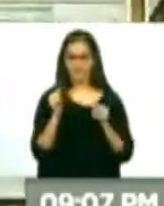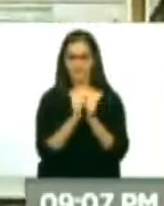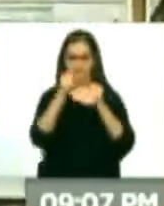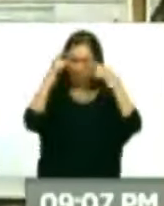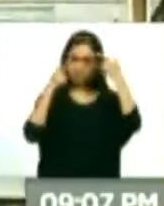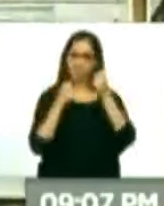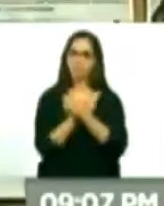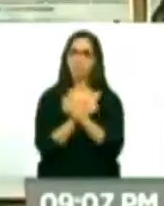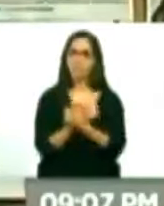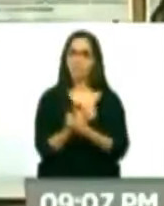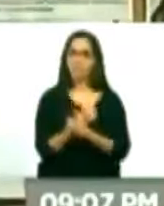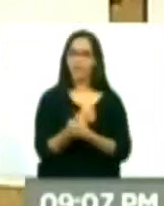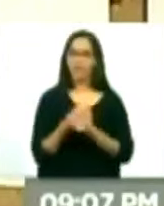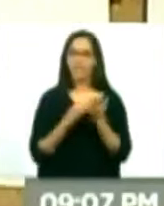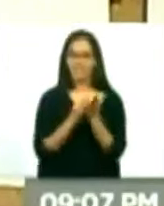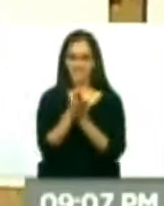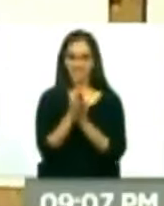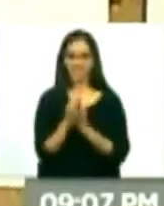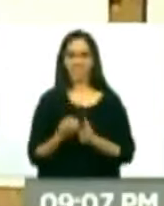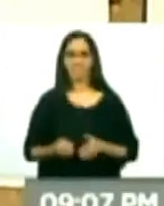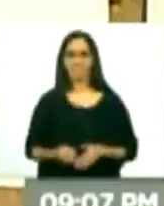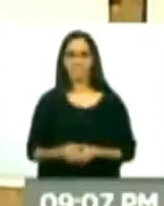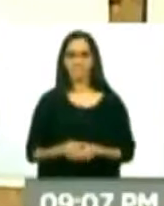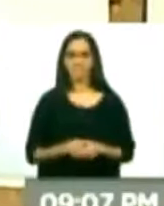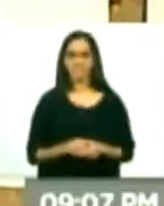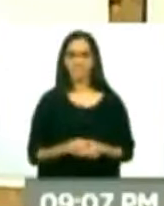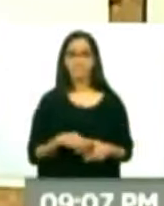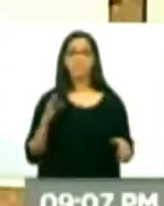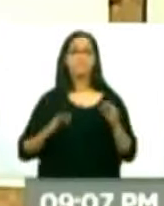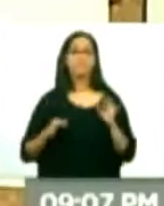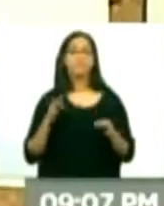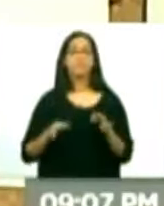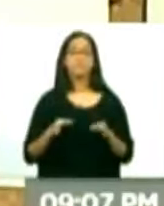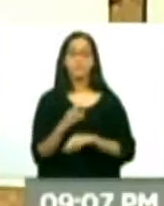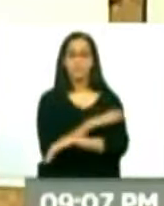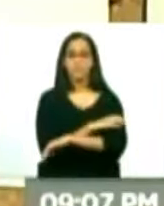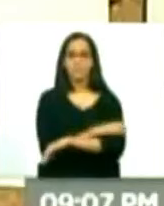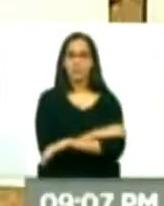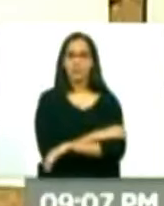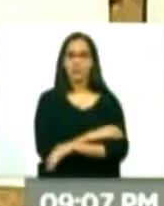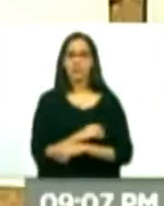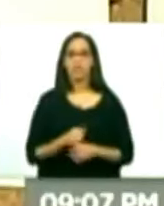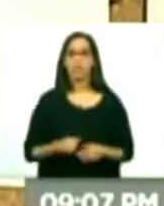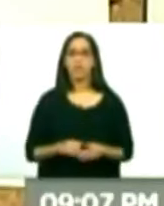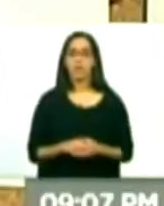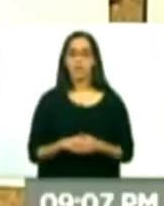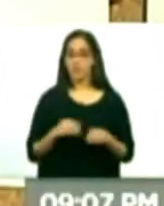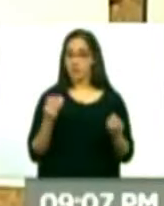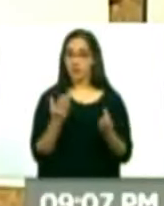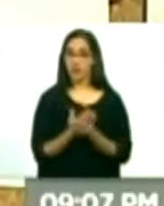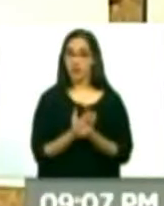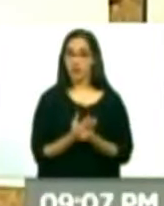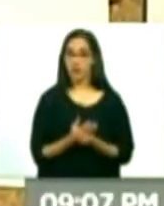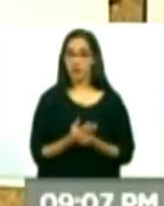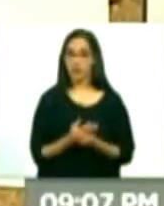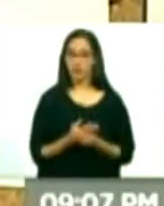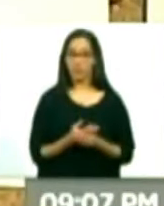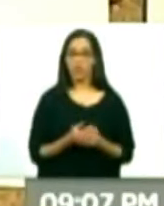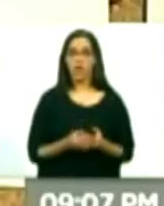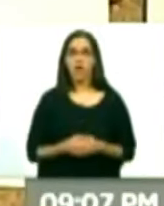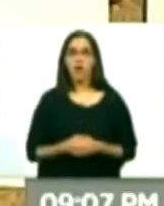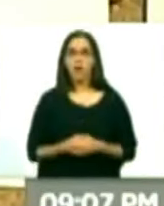con Chávez, por amor y lealtad. Chauceros de la derecha, la Gaceta de la Iberosfera.